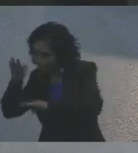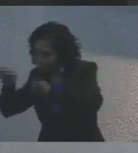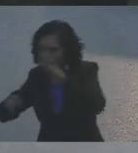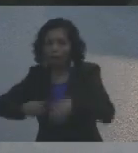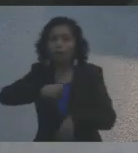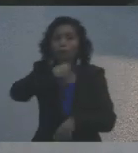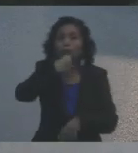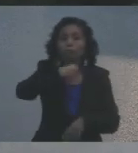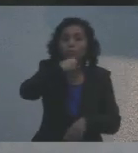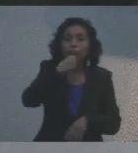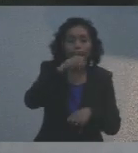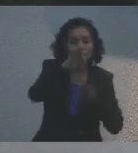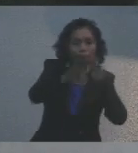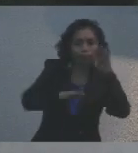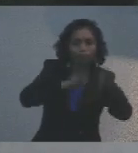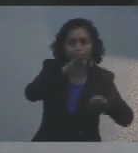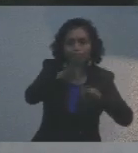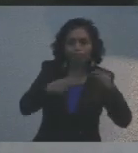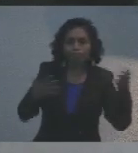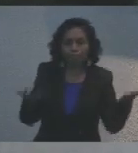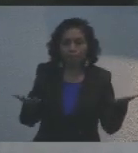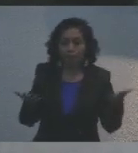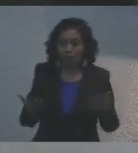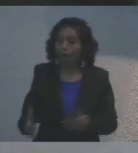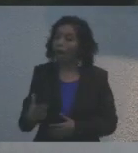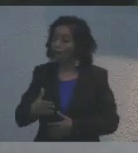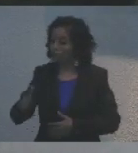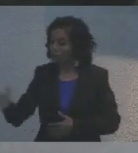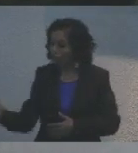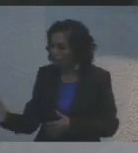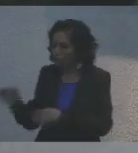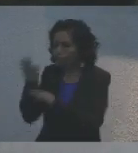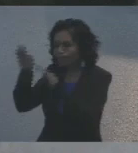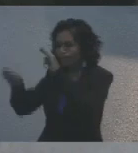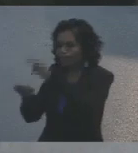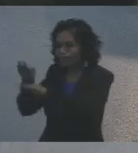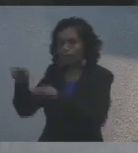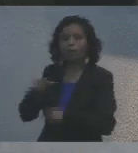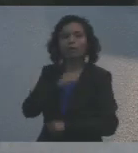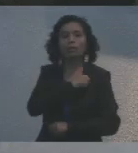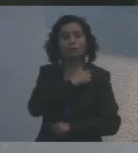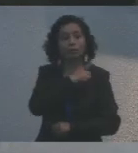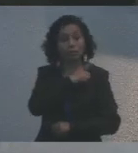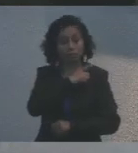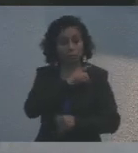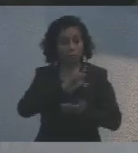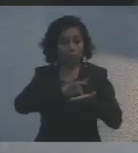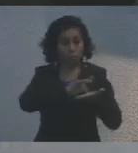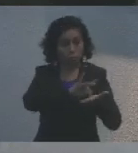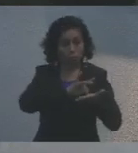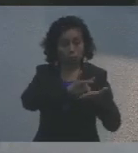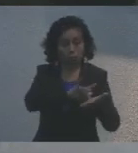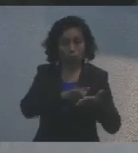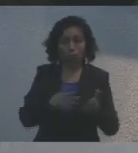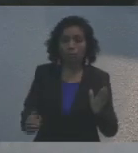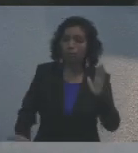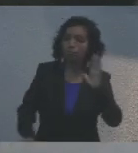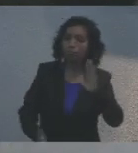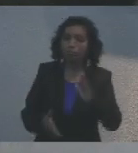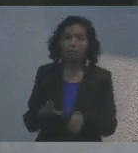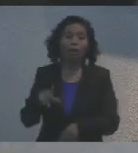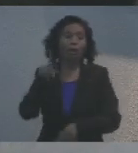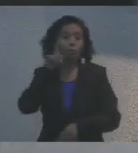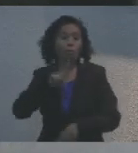mayores en rescatar el campo y garantizar la salud de calidad en promover el desarrollo de la mujer